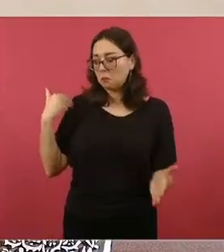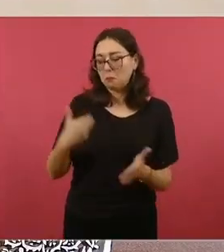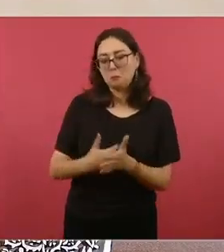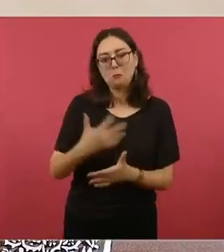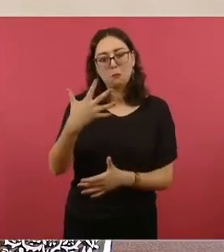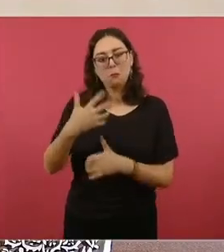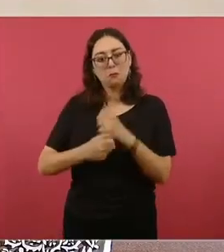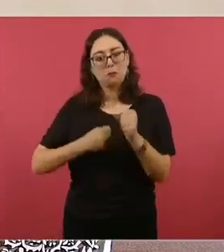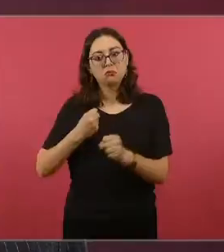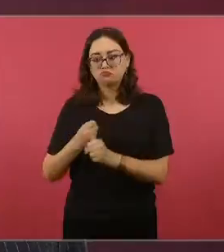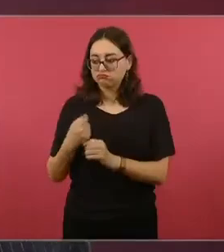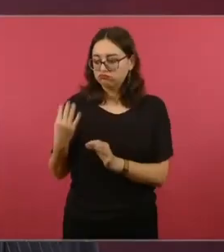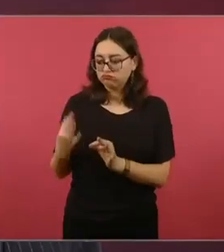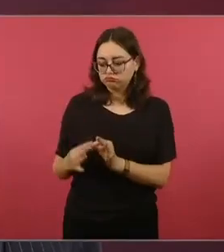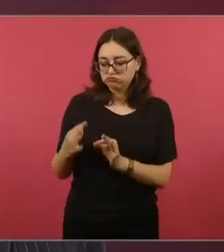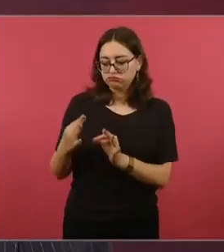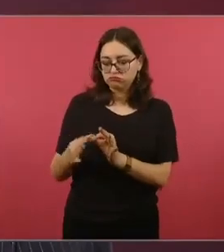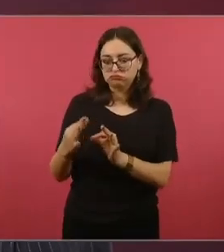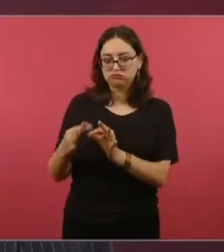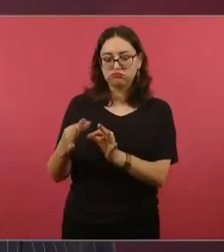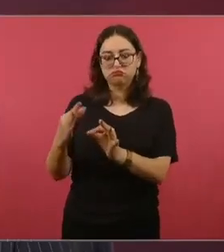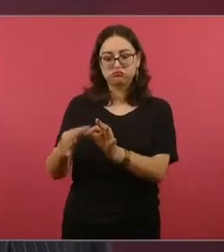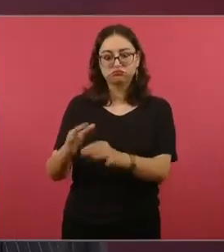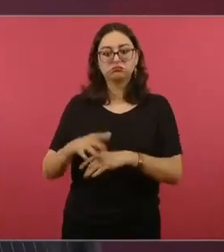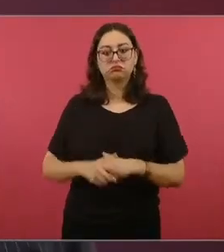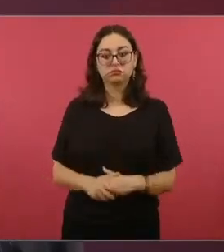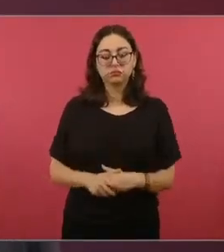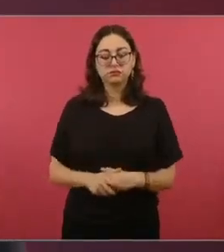Y esto es muy importante